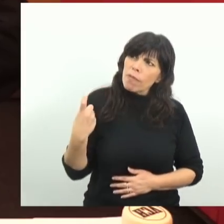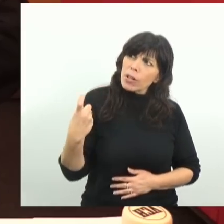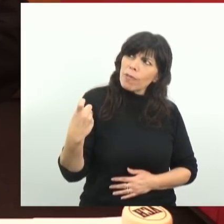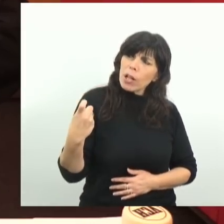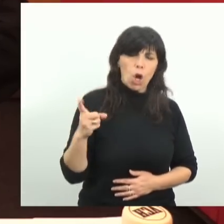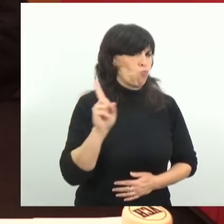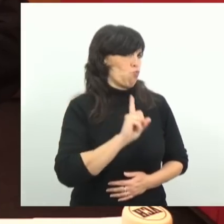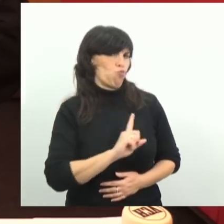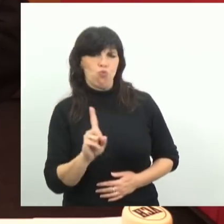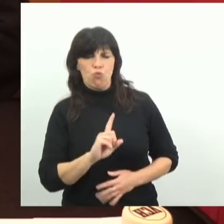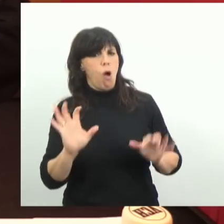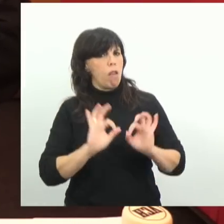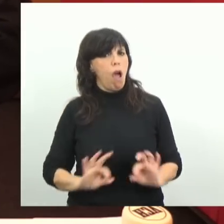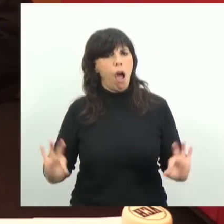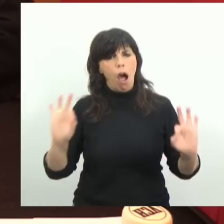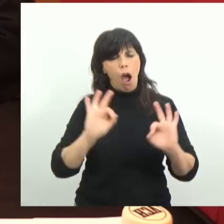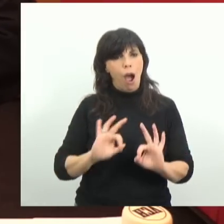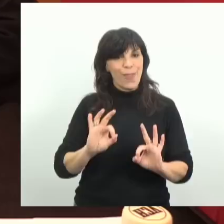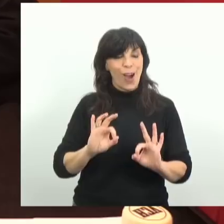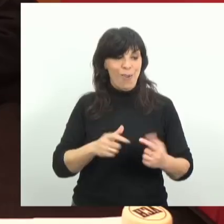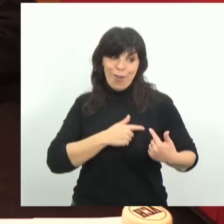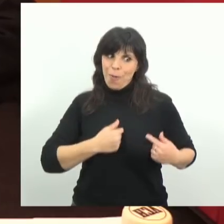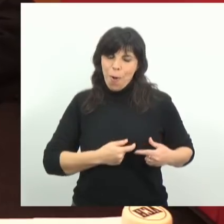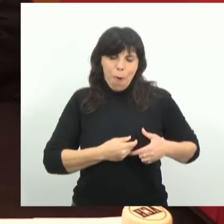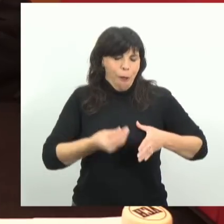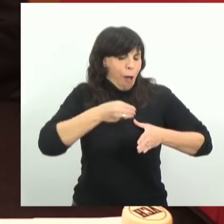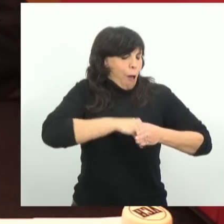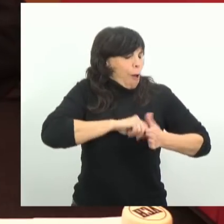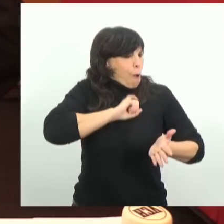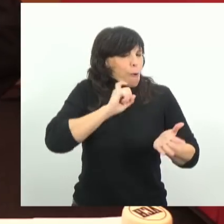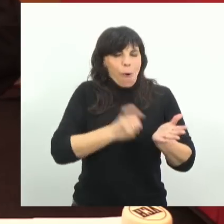Eso lo creo de todo corazón. Que el Señor Jesús